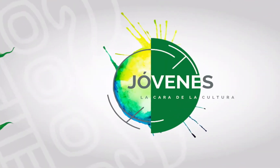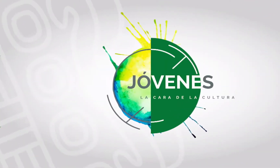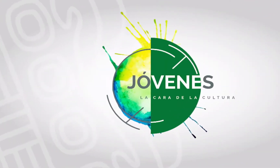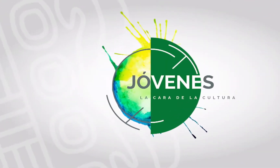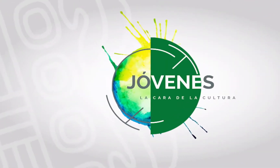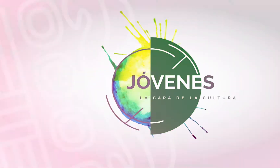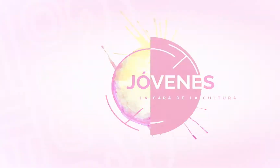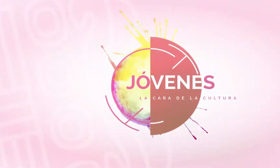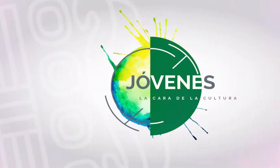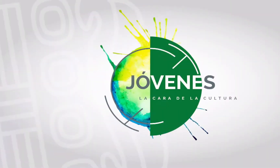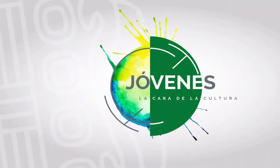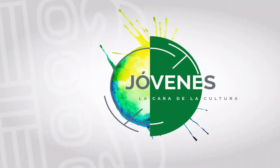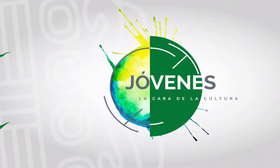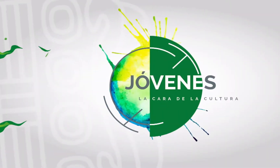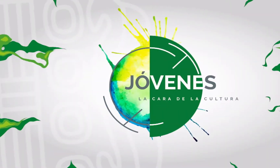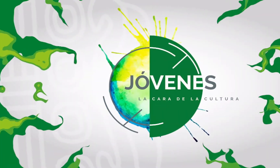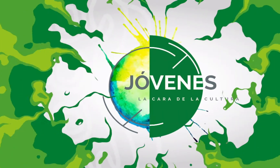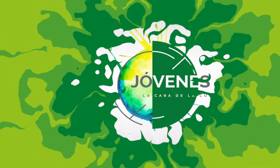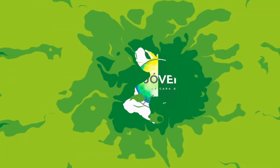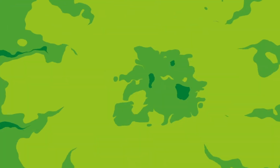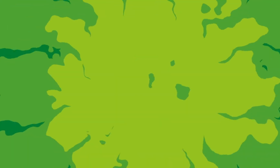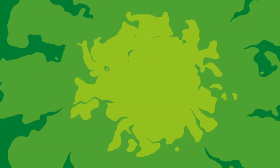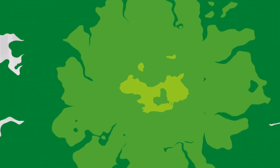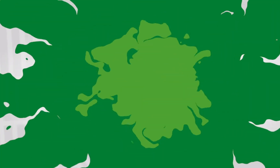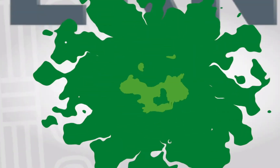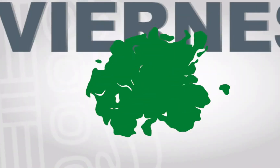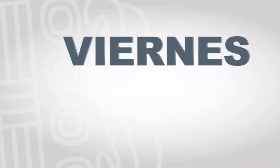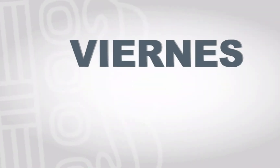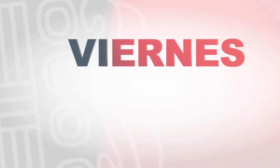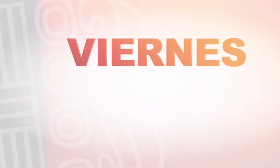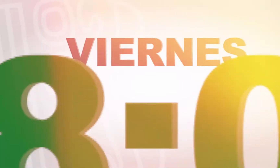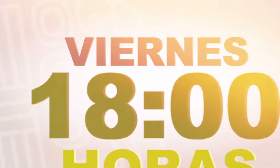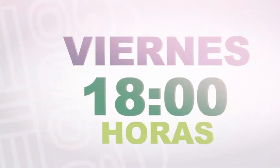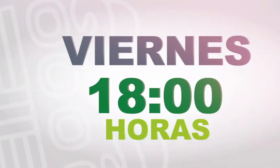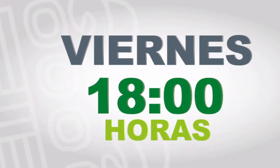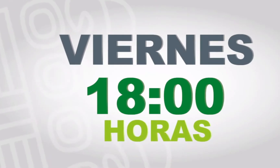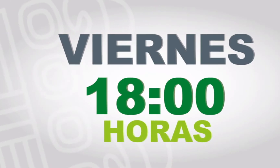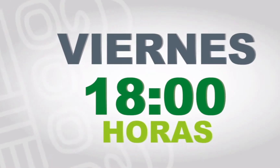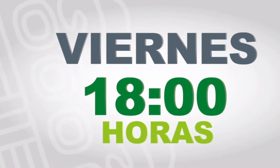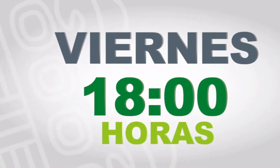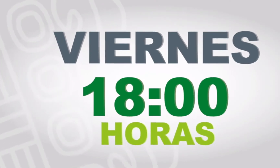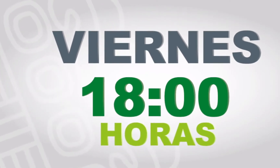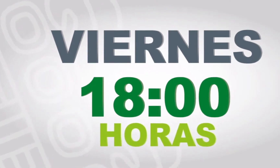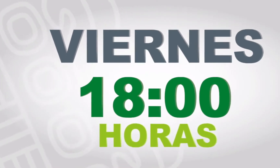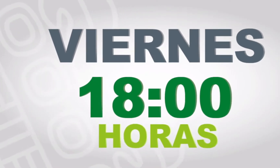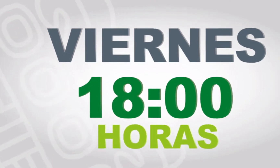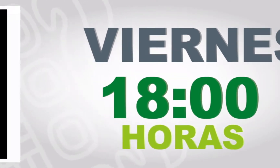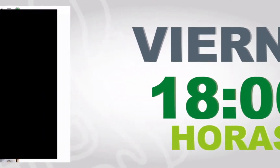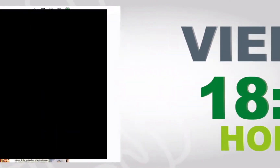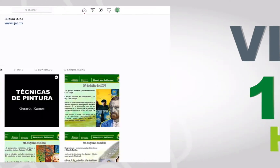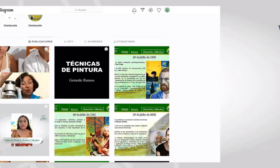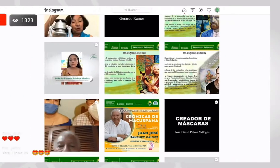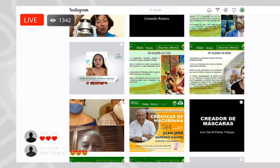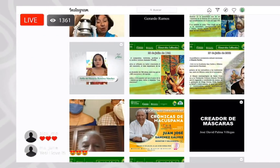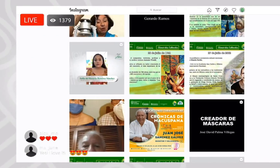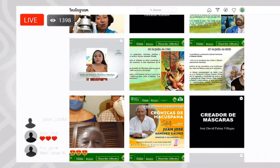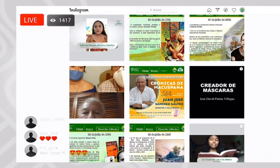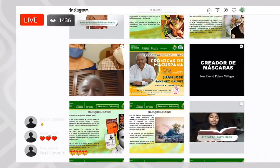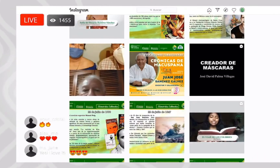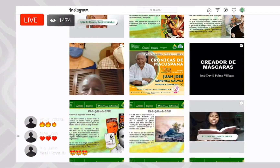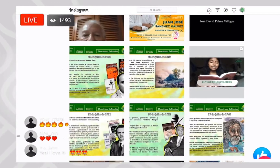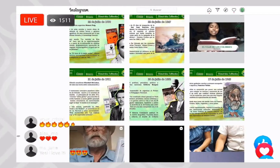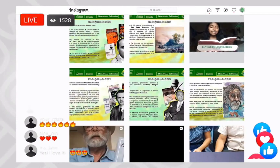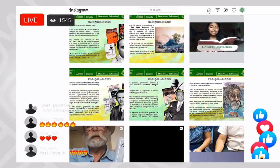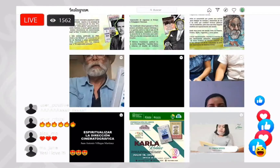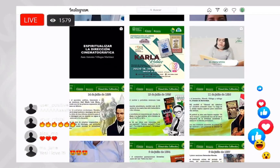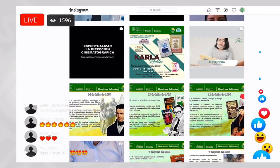la cara de la cultura. Todos los viernes a las 18 horas. Conecta con los live en Cultura UJAT. Por